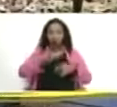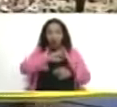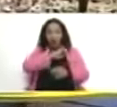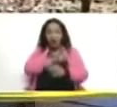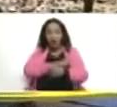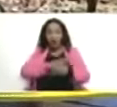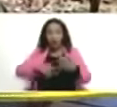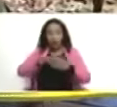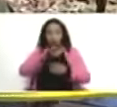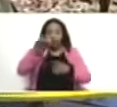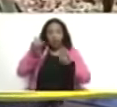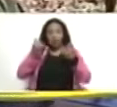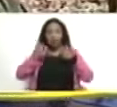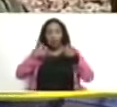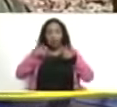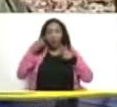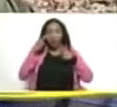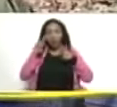visión.